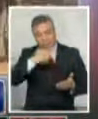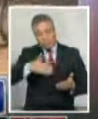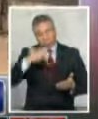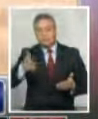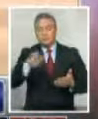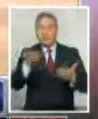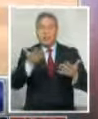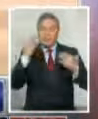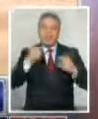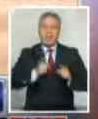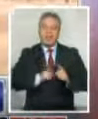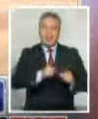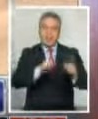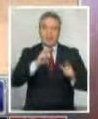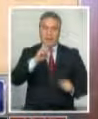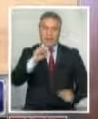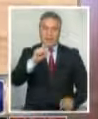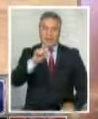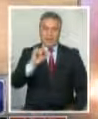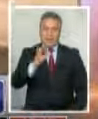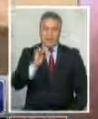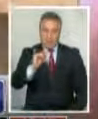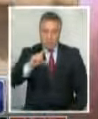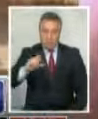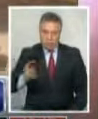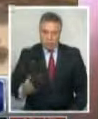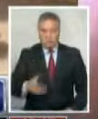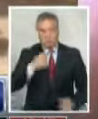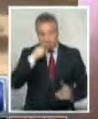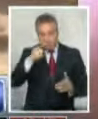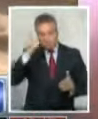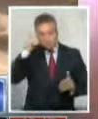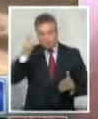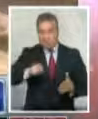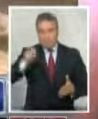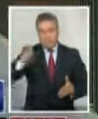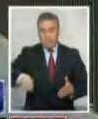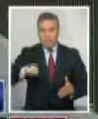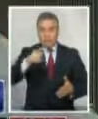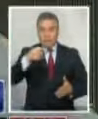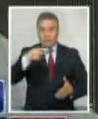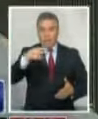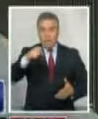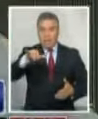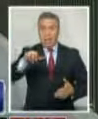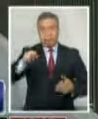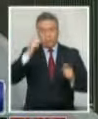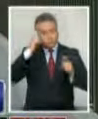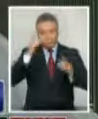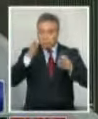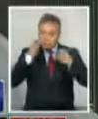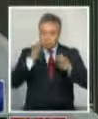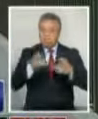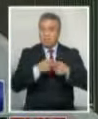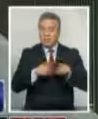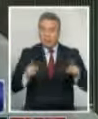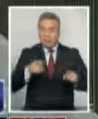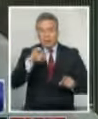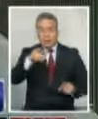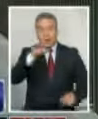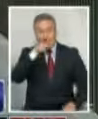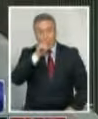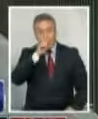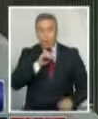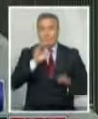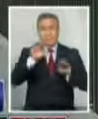ahora se creía y muchos estimaban que con el fallo de La Haya las relaciones entre ambos países se iban a encauzar de una manera distinta, pero el Perú el mismo